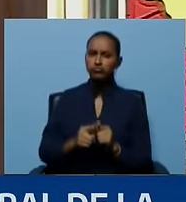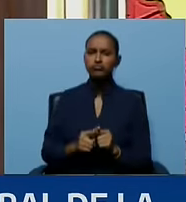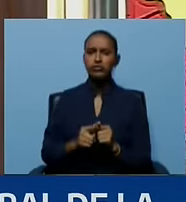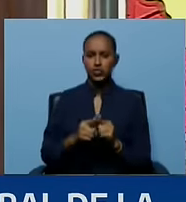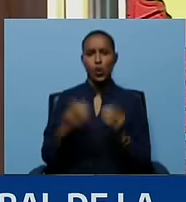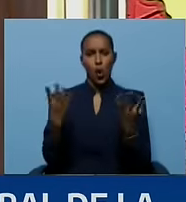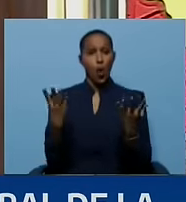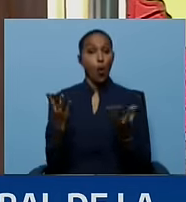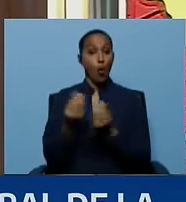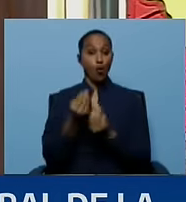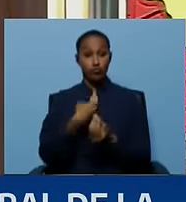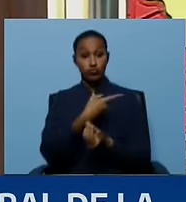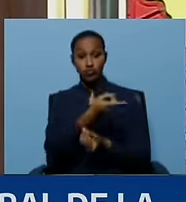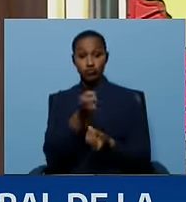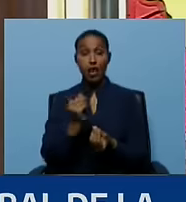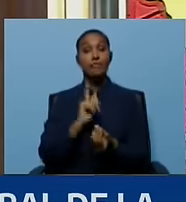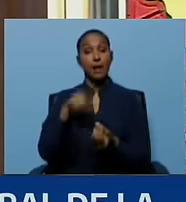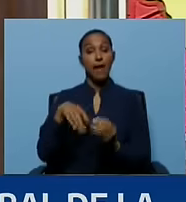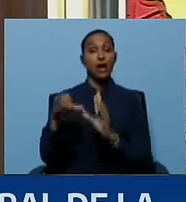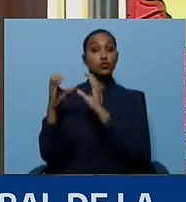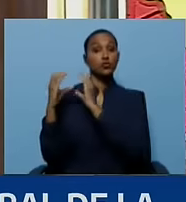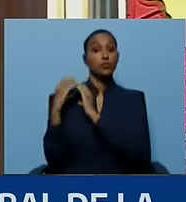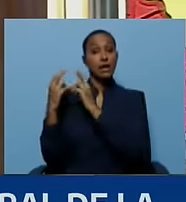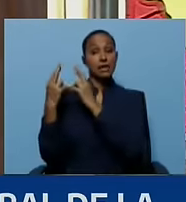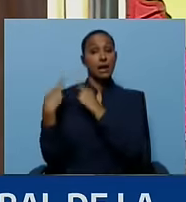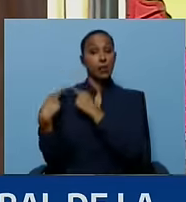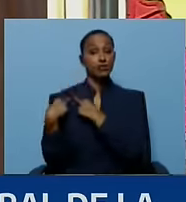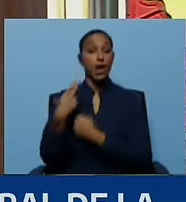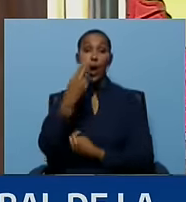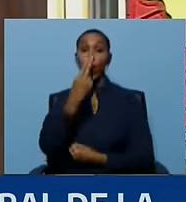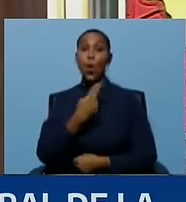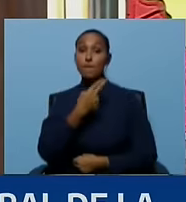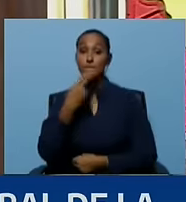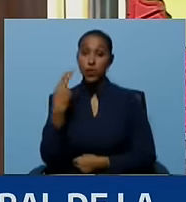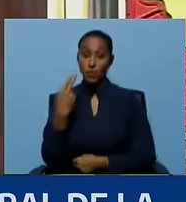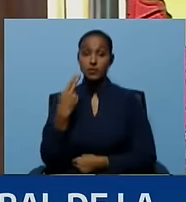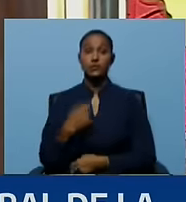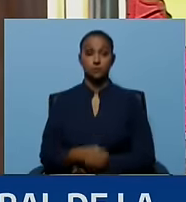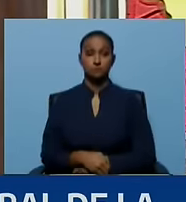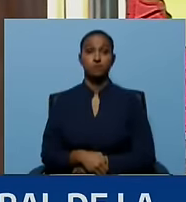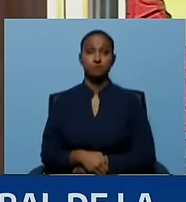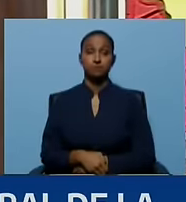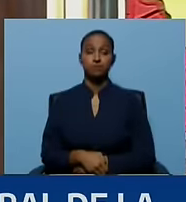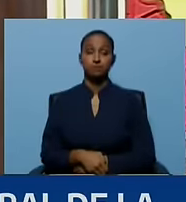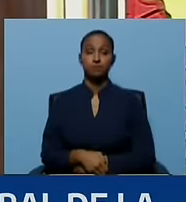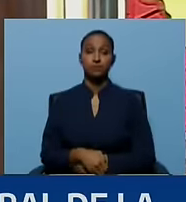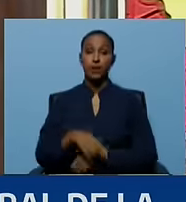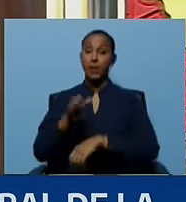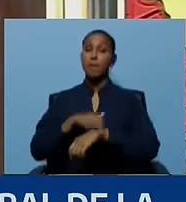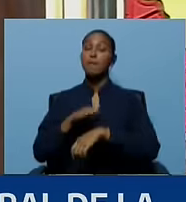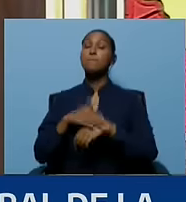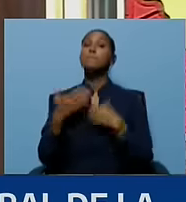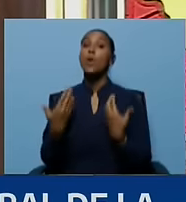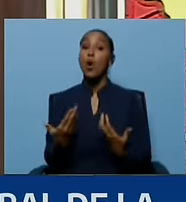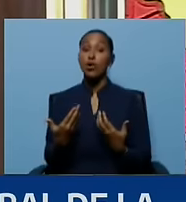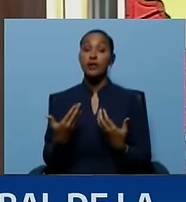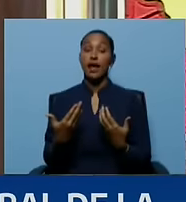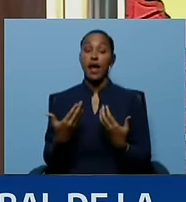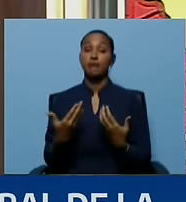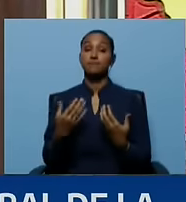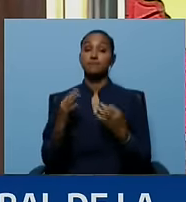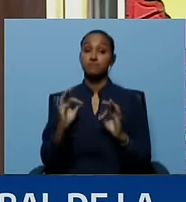y asumir las responsabilidades y compromisos que tenemos que asumir, porque este camino